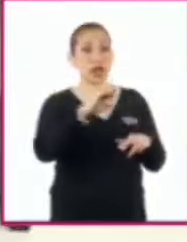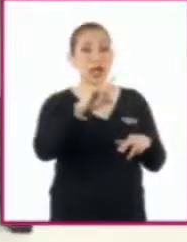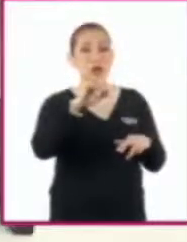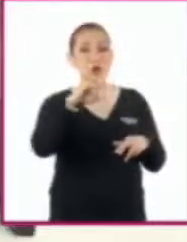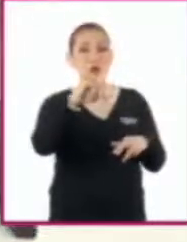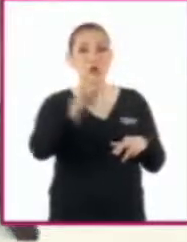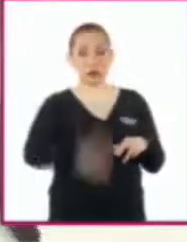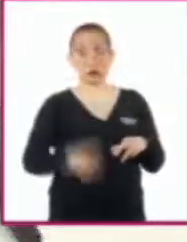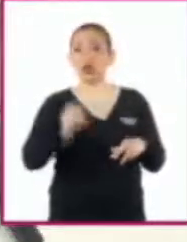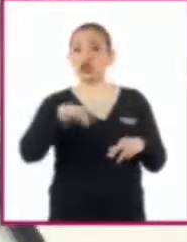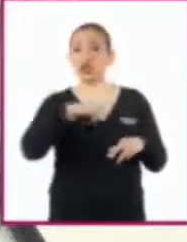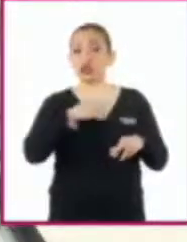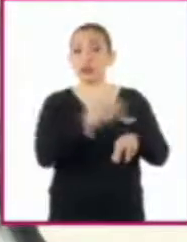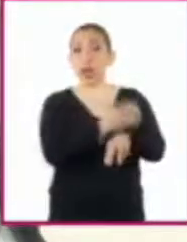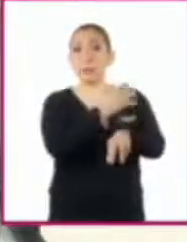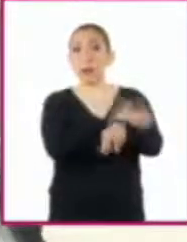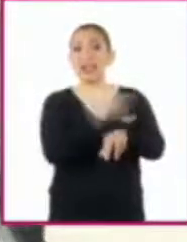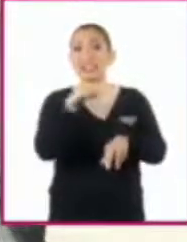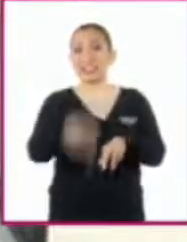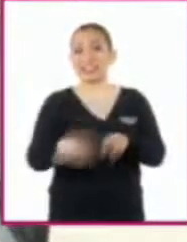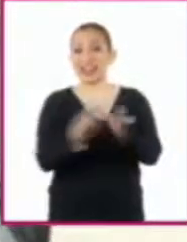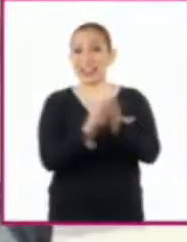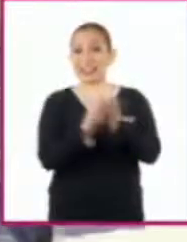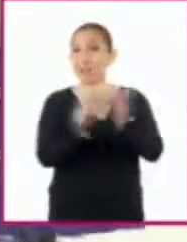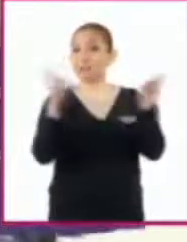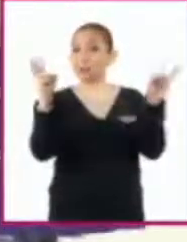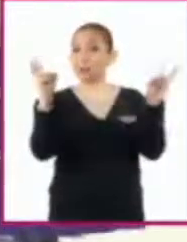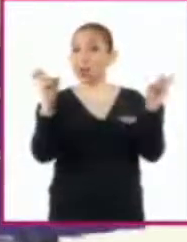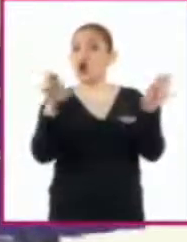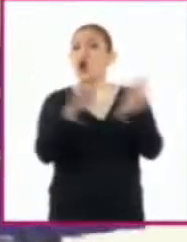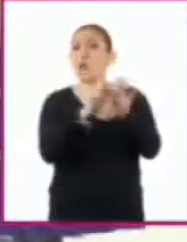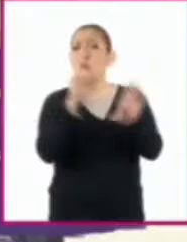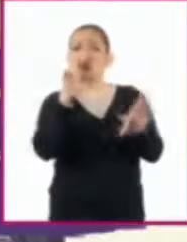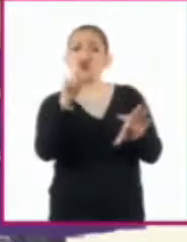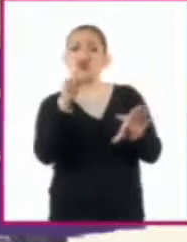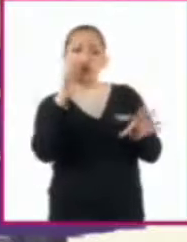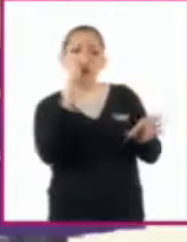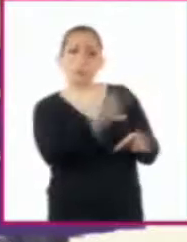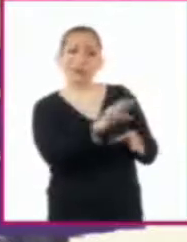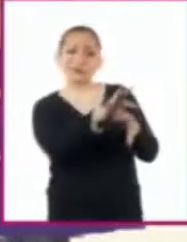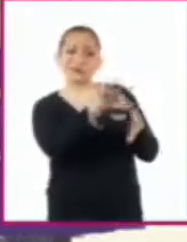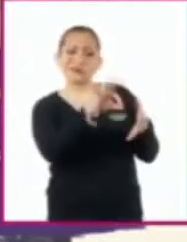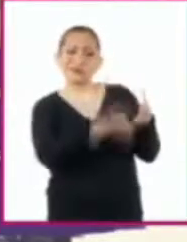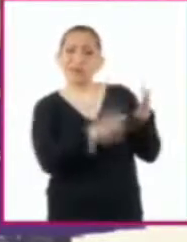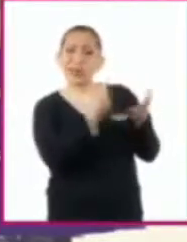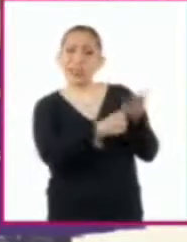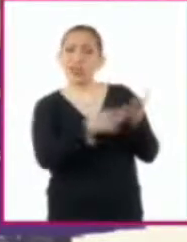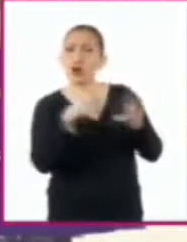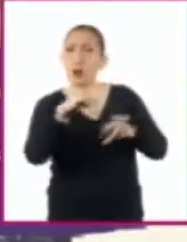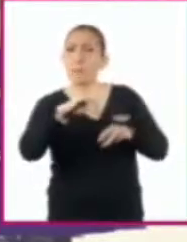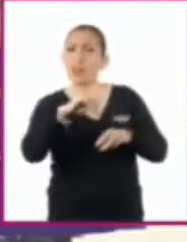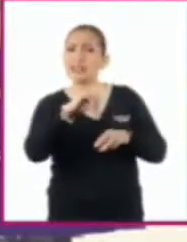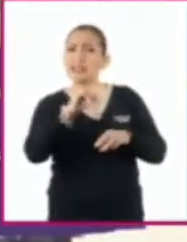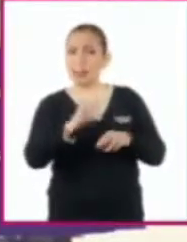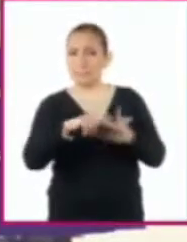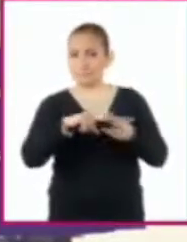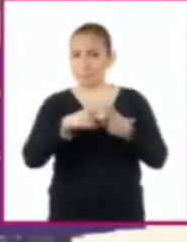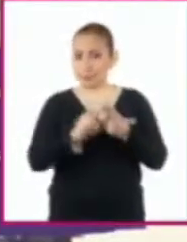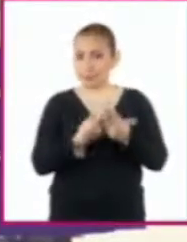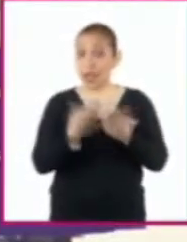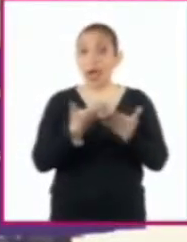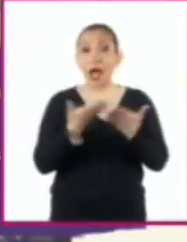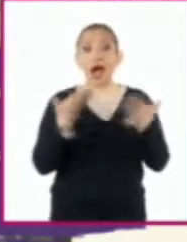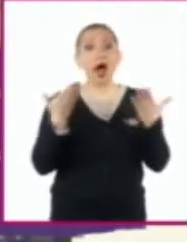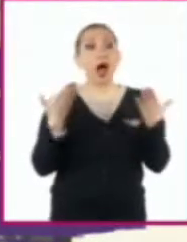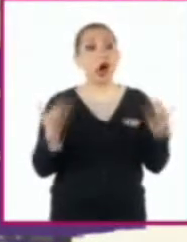López. Les estaremos acompañando en esta sesión titulada ¿Cómo identifican los componentes de una mezcla? ¡Comencemos! En